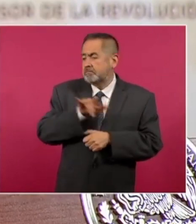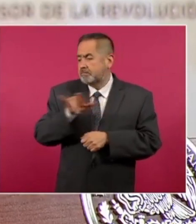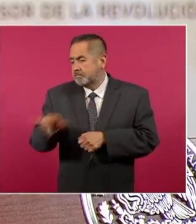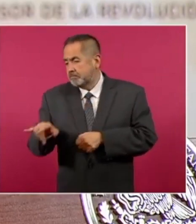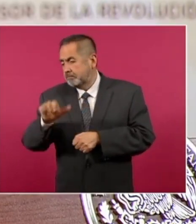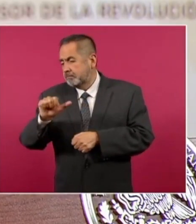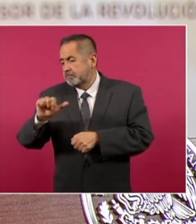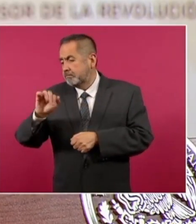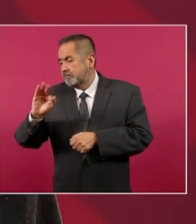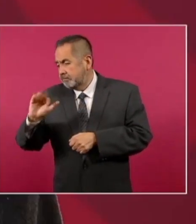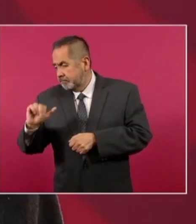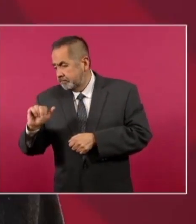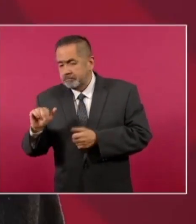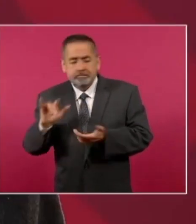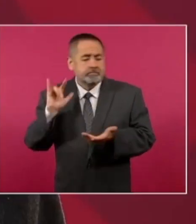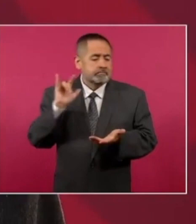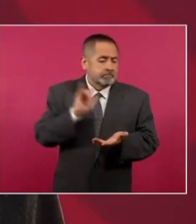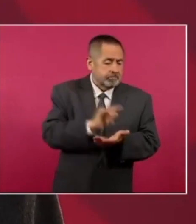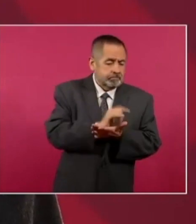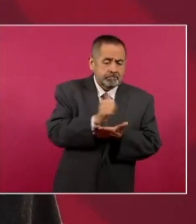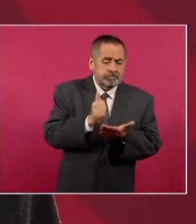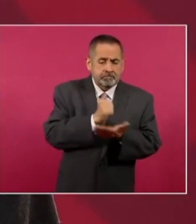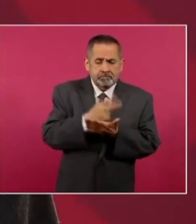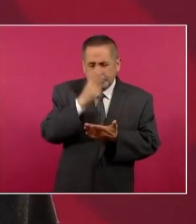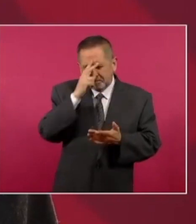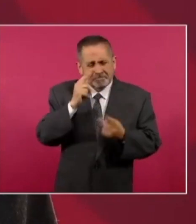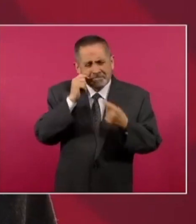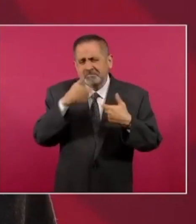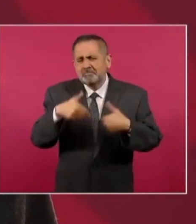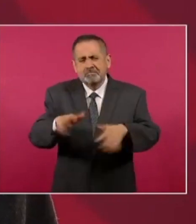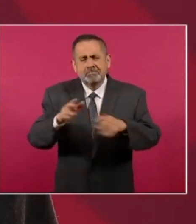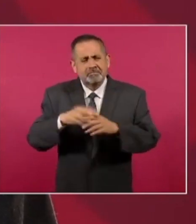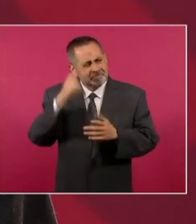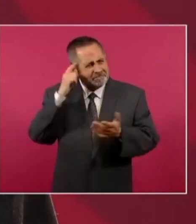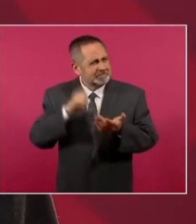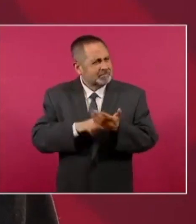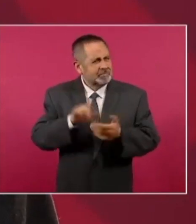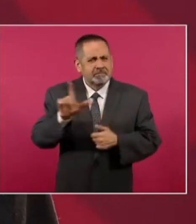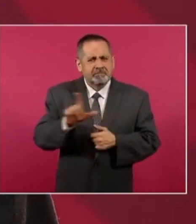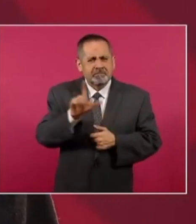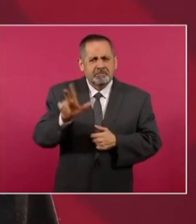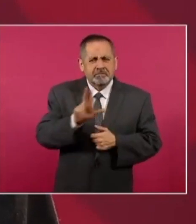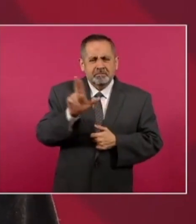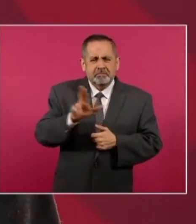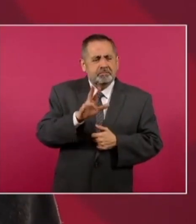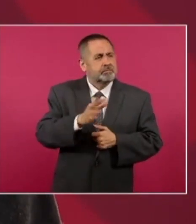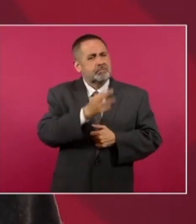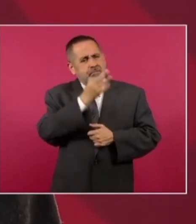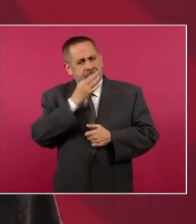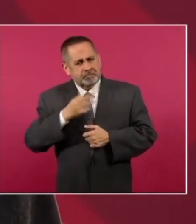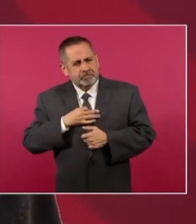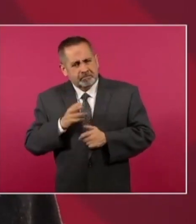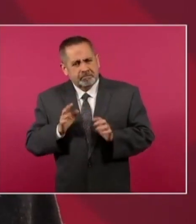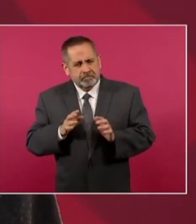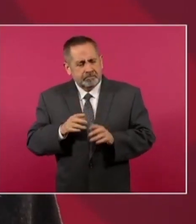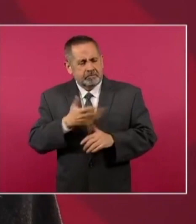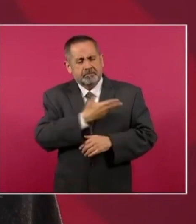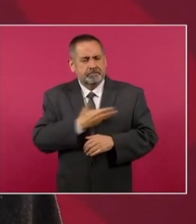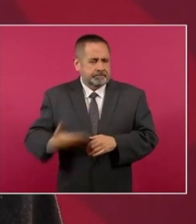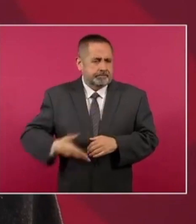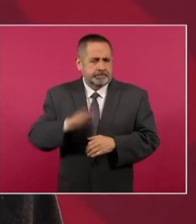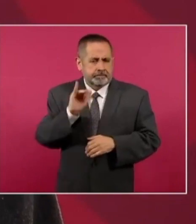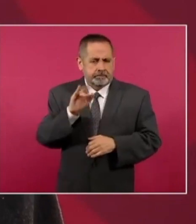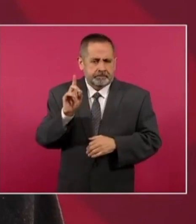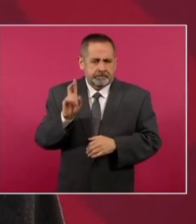van a resolverlo. Yo que el lunes o el martes, en el caso del presidente